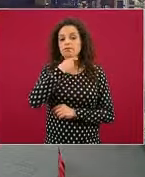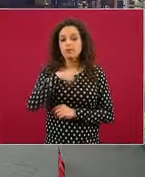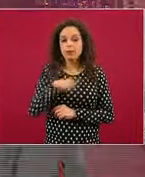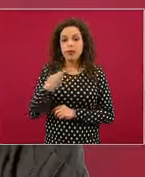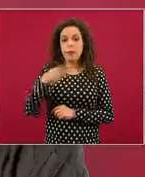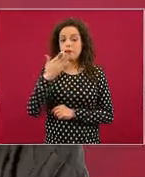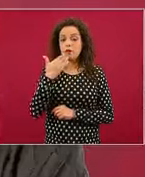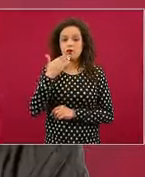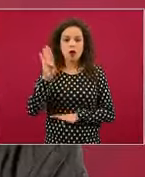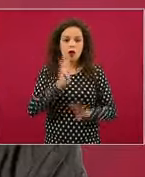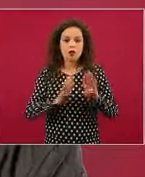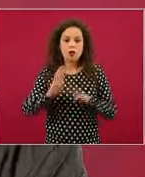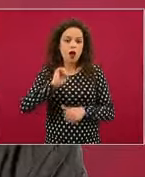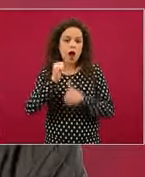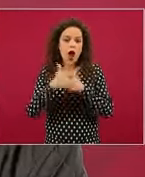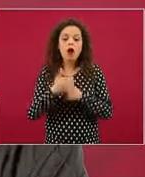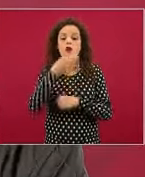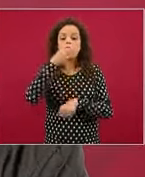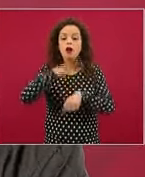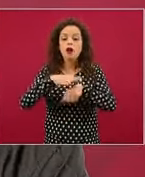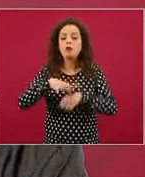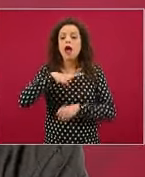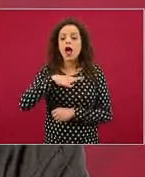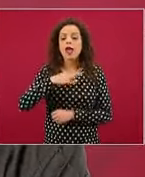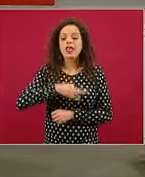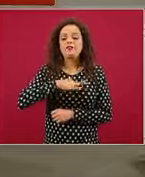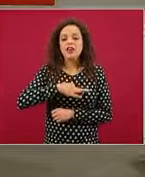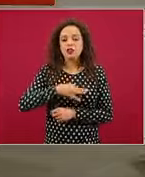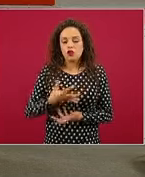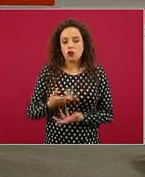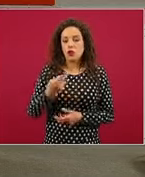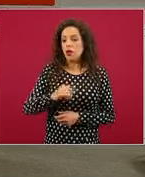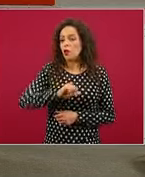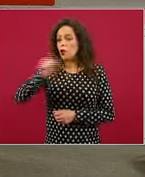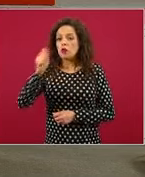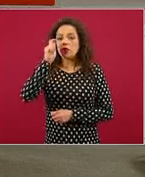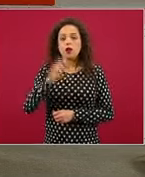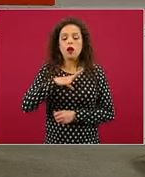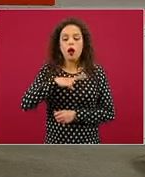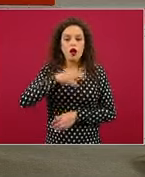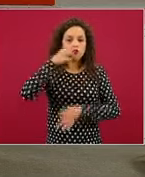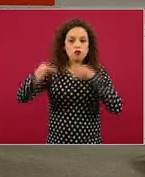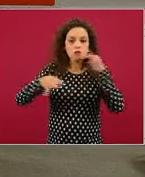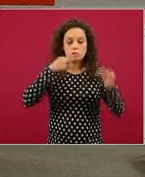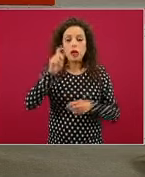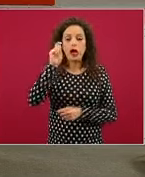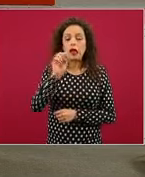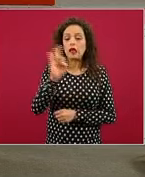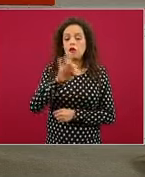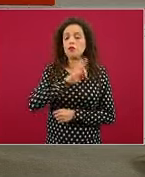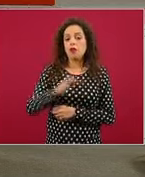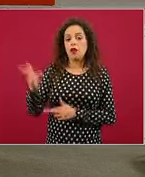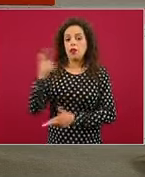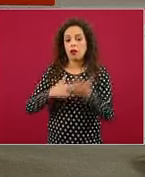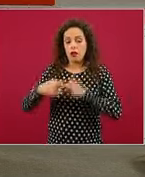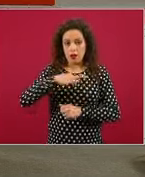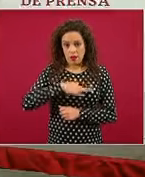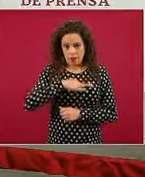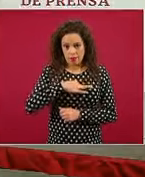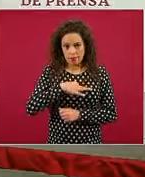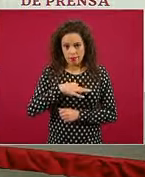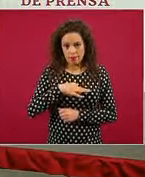como infección. Y de manera interesante han aparecido noticias cuando se habla del posible fenómeno de reinfección, algunas en el sentido de lo que